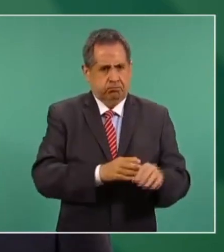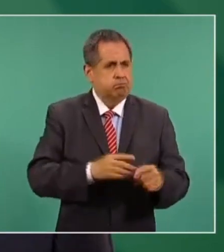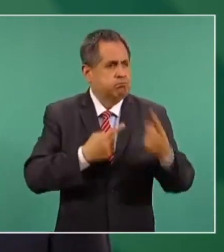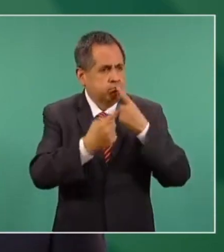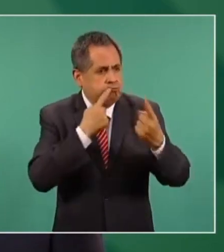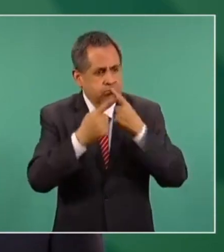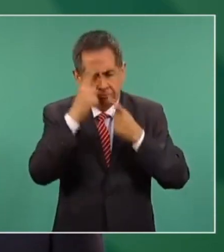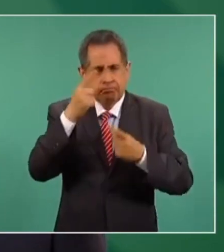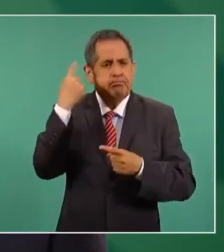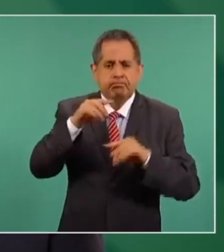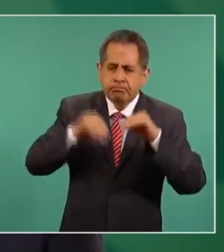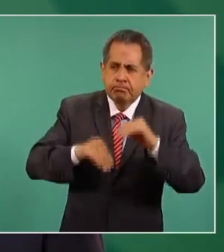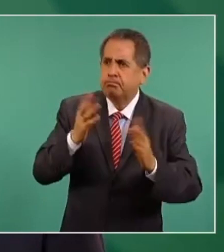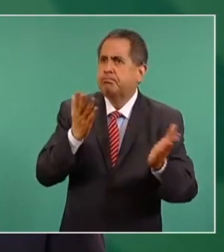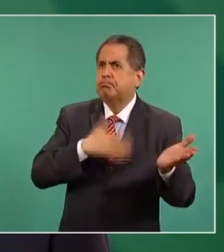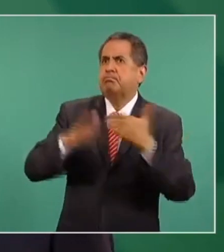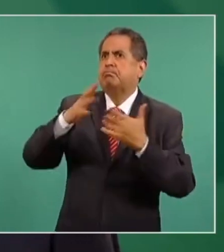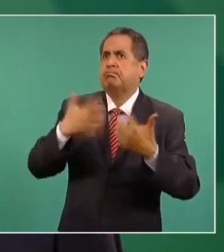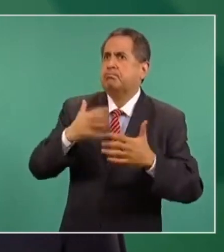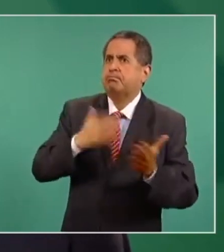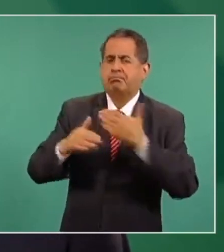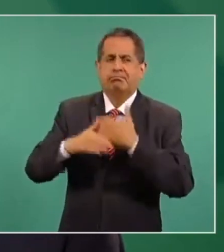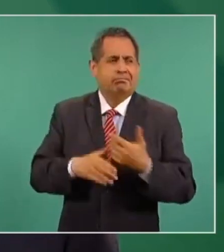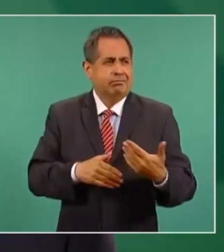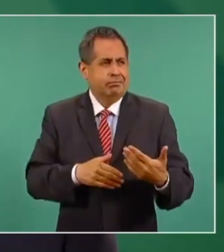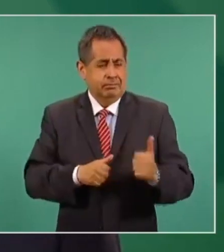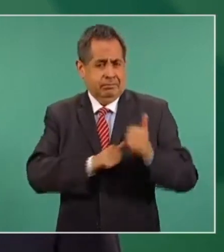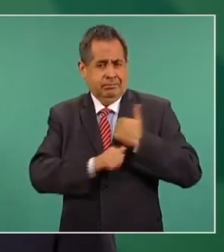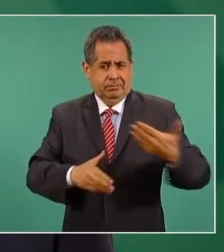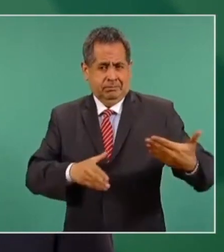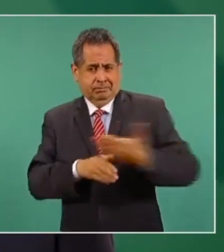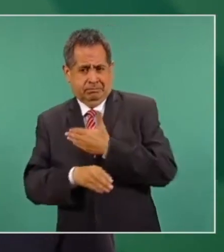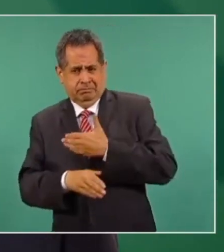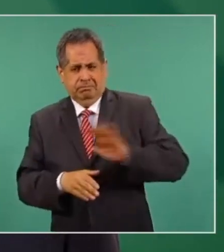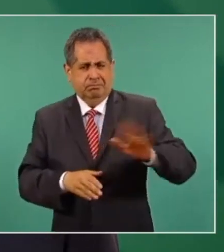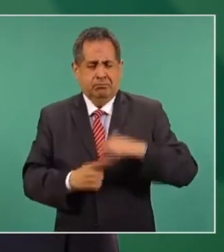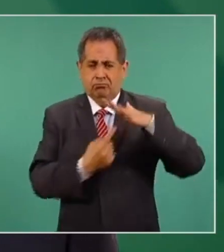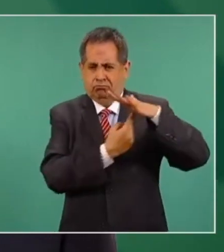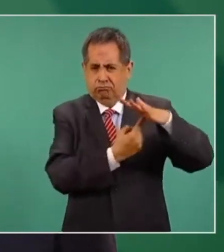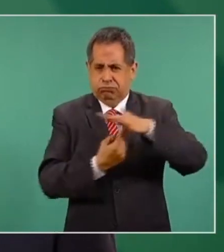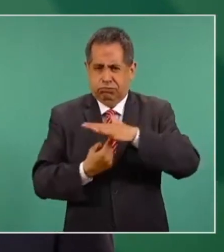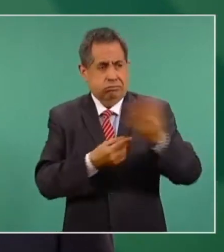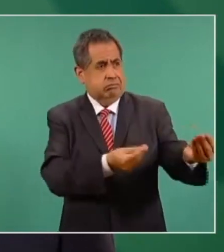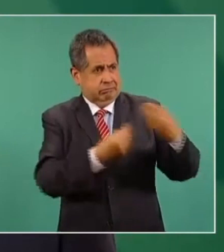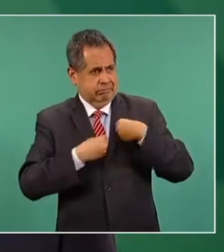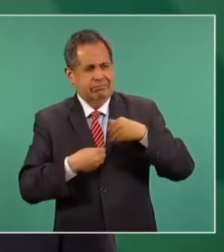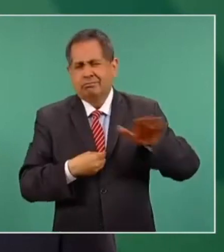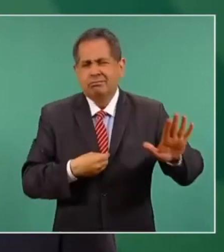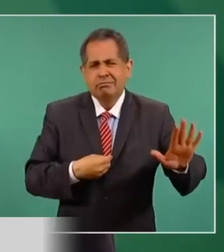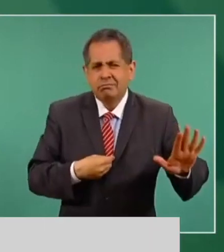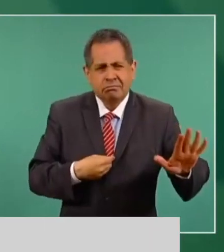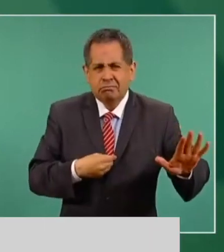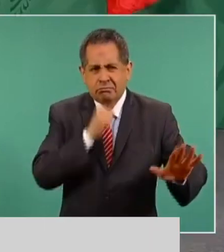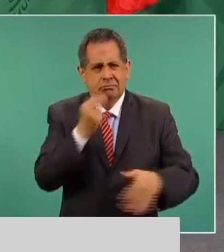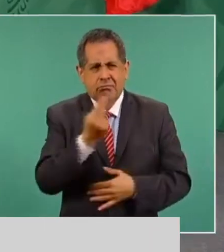millones de mexicanos que viven en Estados Unidos y se mostró convencido de que Joe Biden va a reafirmarse en esta postura en